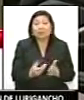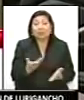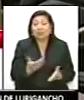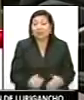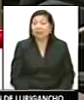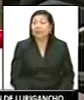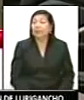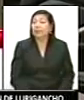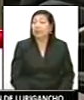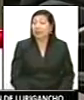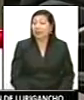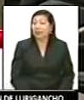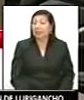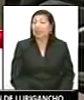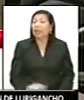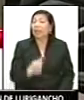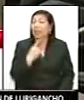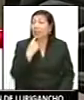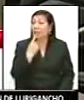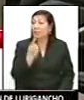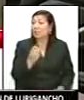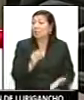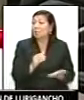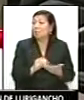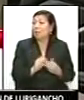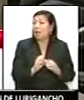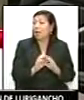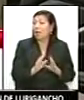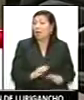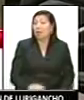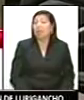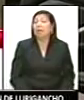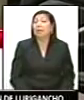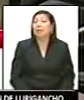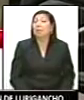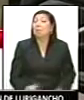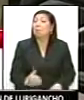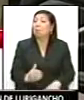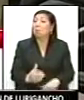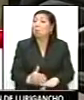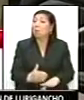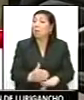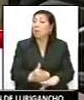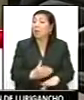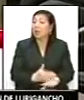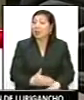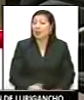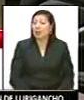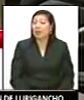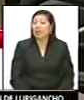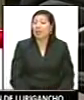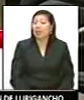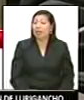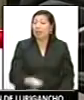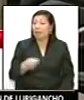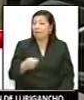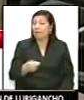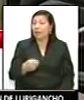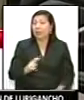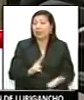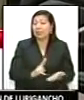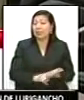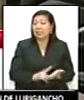en el predictamen, se menciona bien claro que será de manera progresiva, conforme al presupuesto de